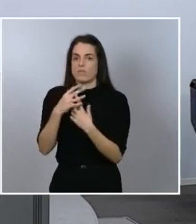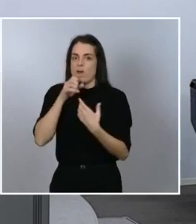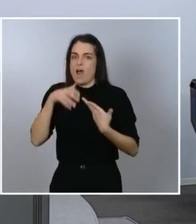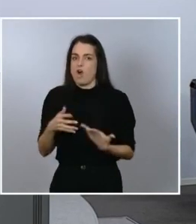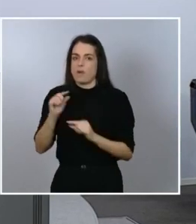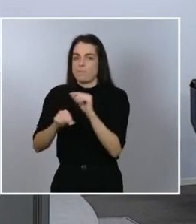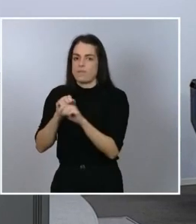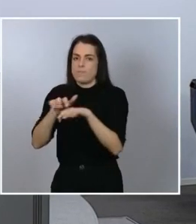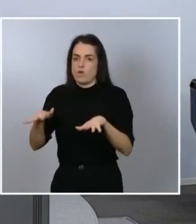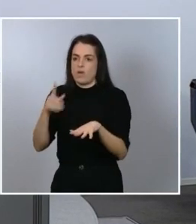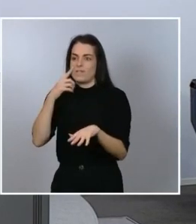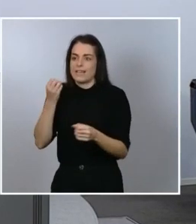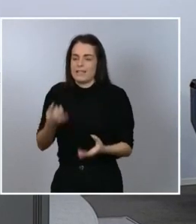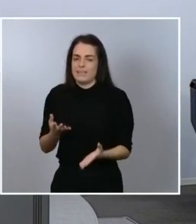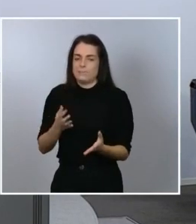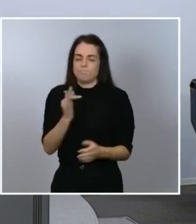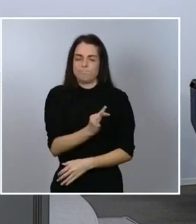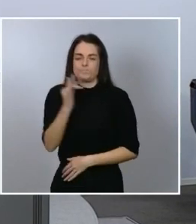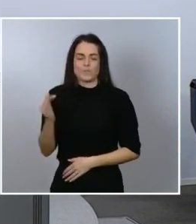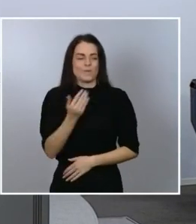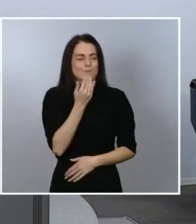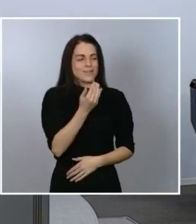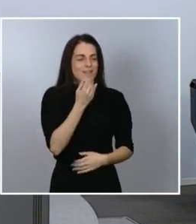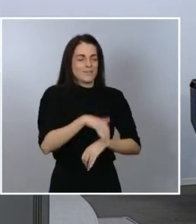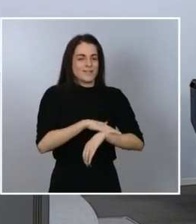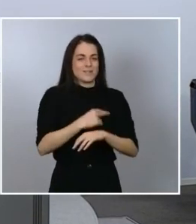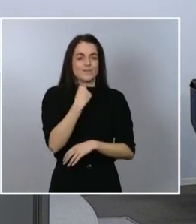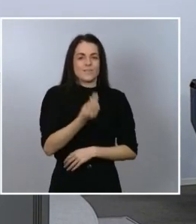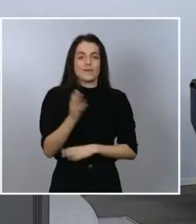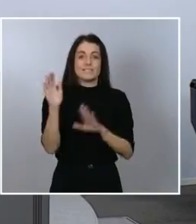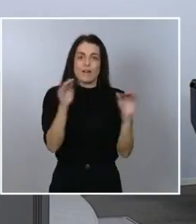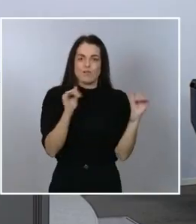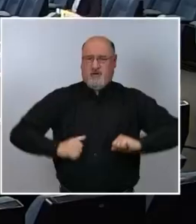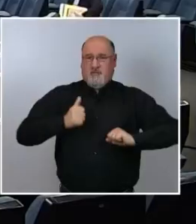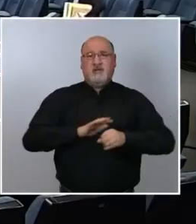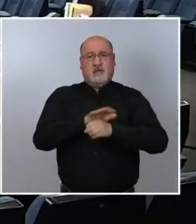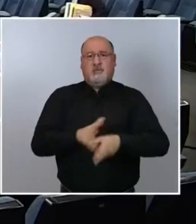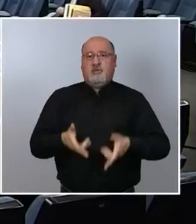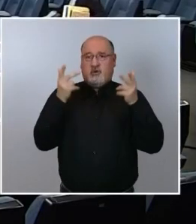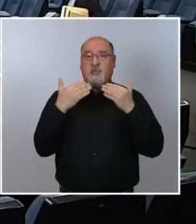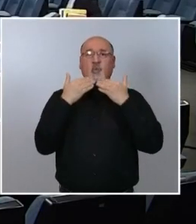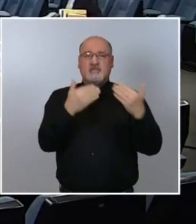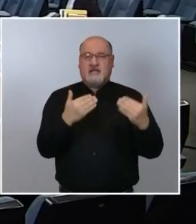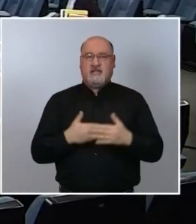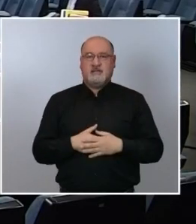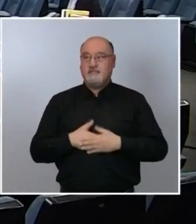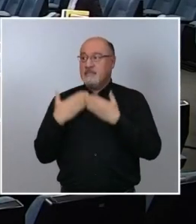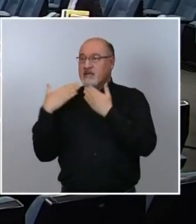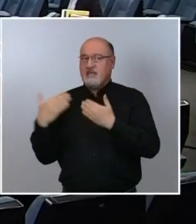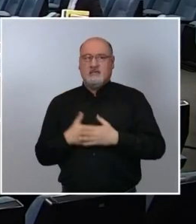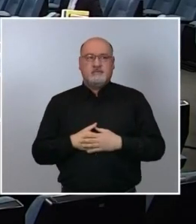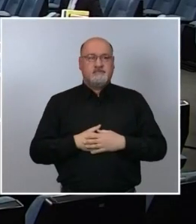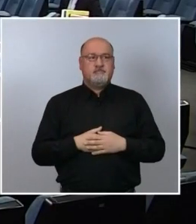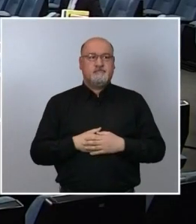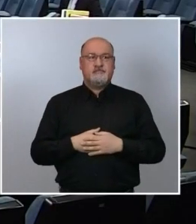muchas gracias administrada portavoz buenas tardes españa prolongó hasta el 2 de marzo las limitaciones a los vuelos provenientes del reino unido